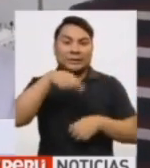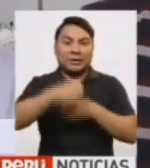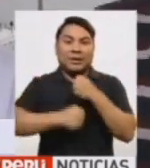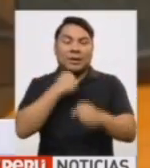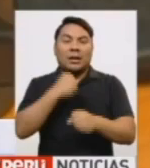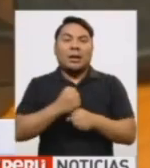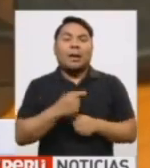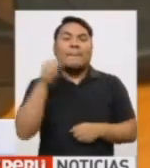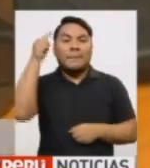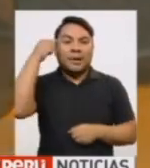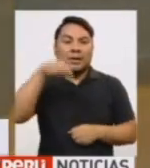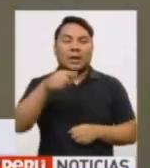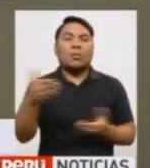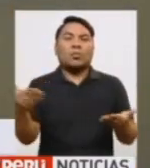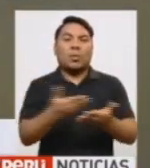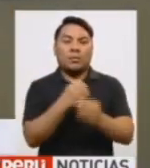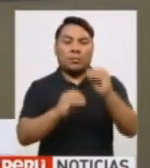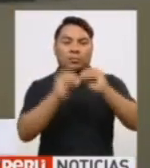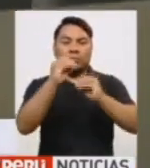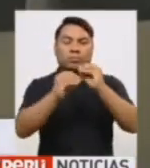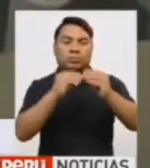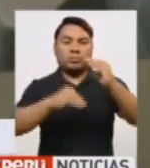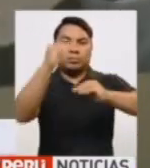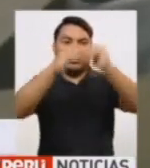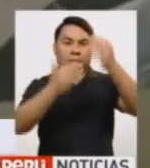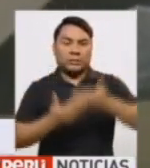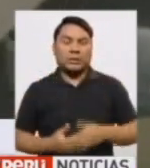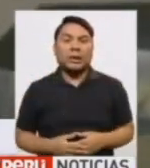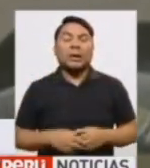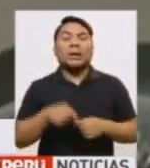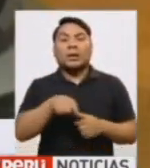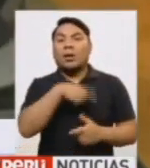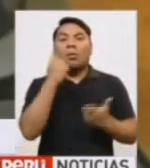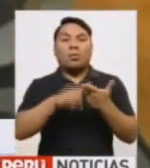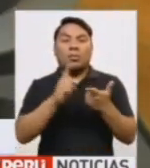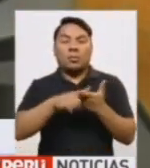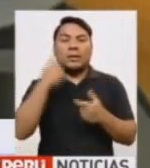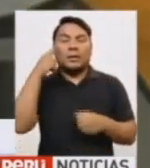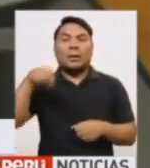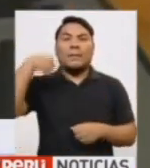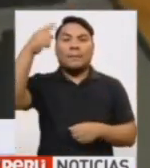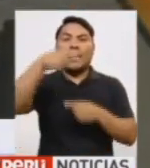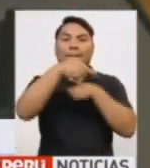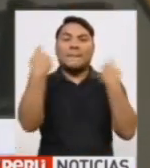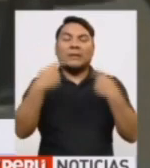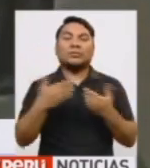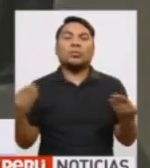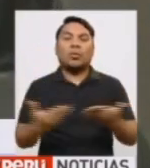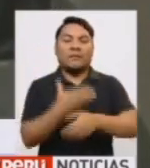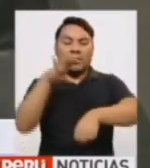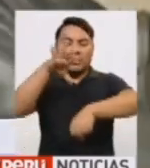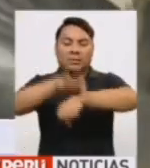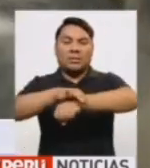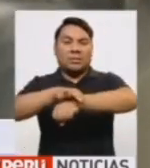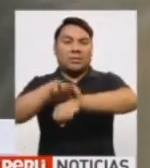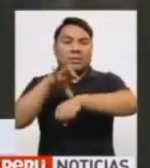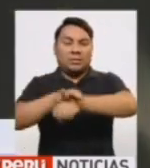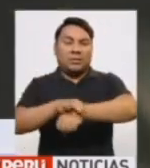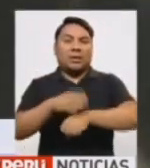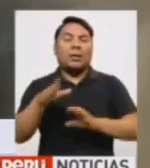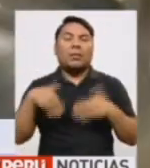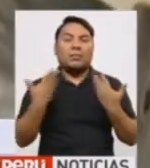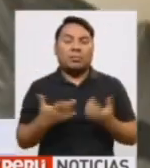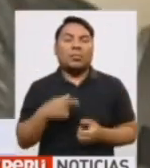solo pabellones. Sobre el uso de los grilletes electrónicos, confirmó que se emplearán a más tardar en marzo y que en pocos días se conocerá el primer